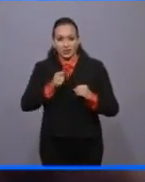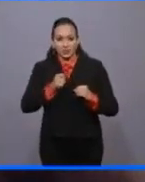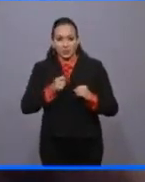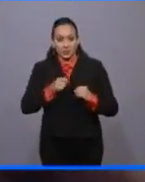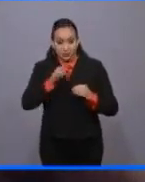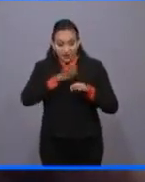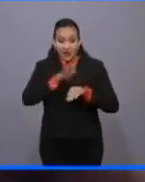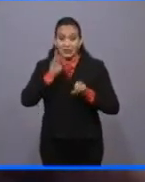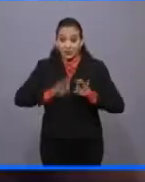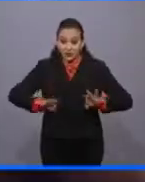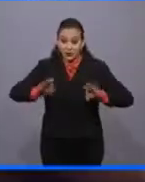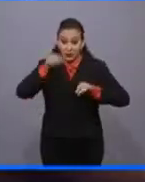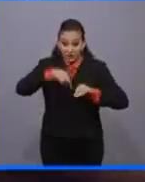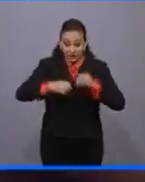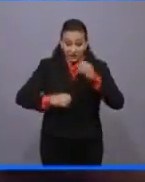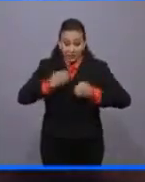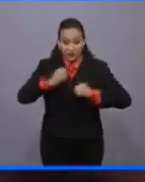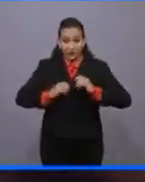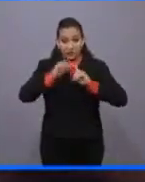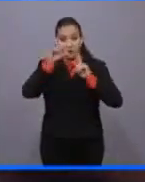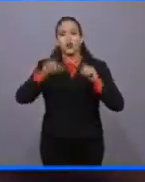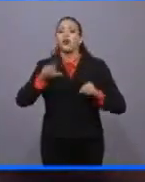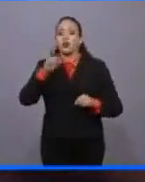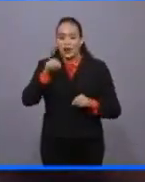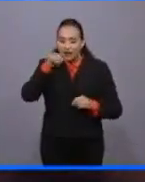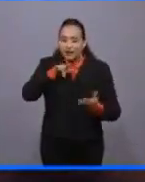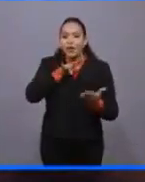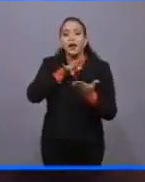centro, aquí la Corte se pone de lado,